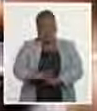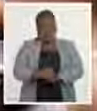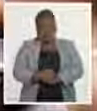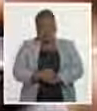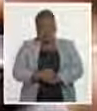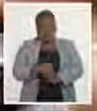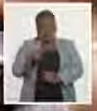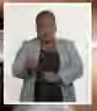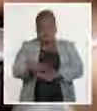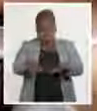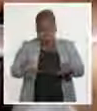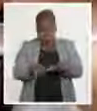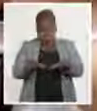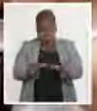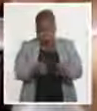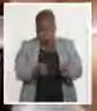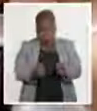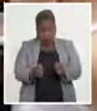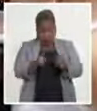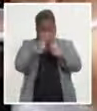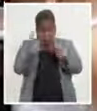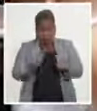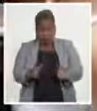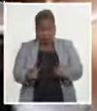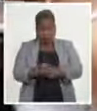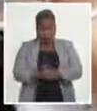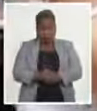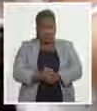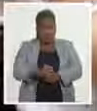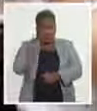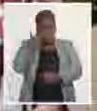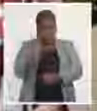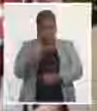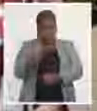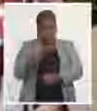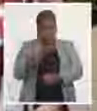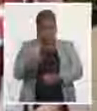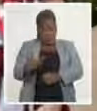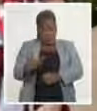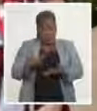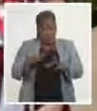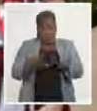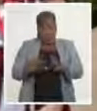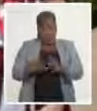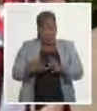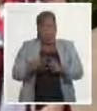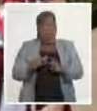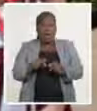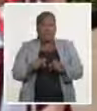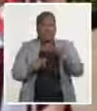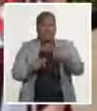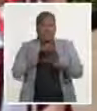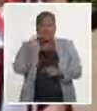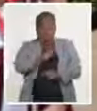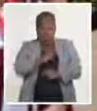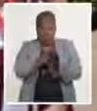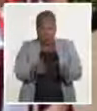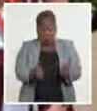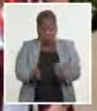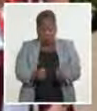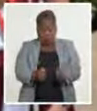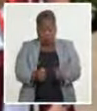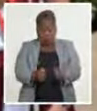nuevo contexto virtual. Si bien se reconoce como necesaria la manera oportuna en la que las tecnologías de la información y las